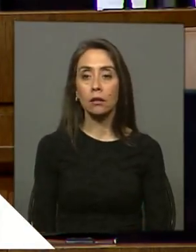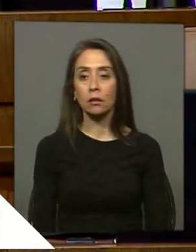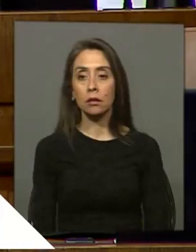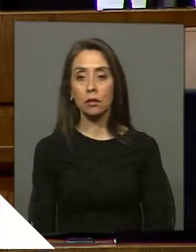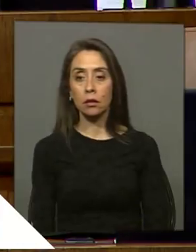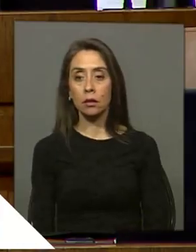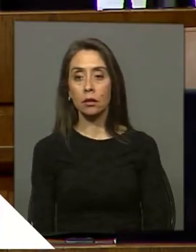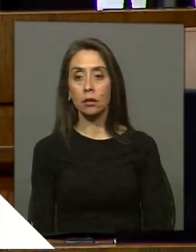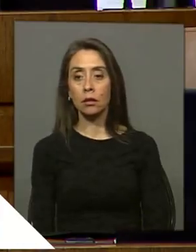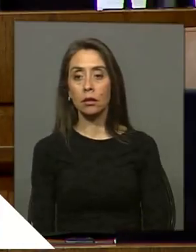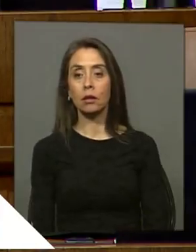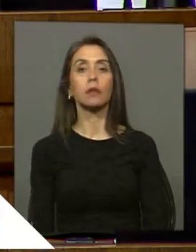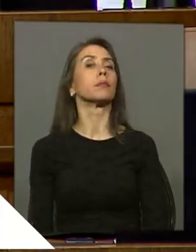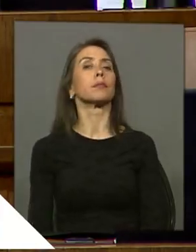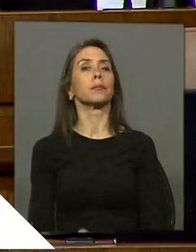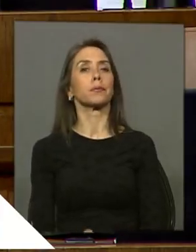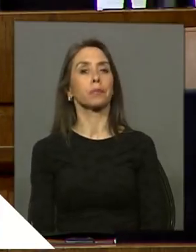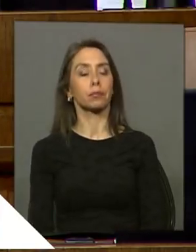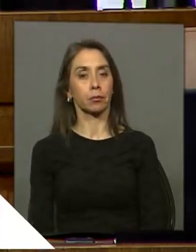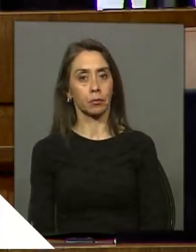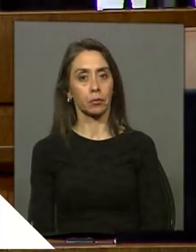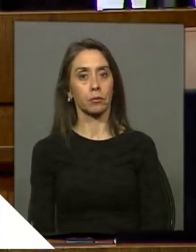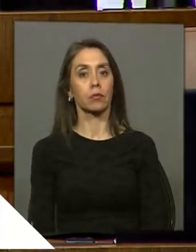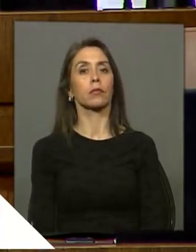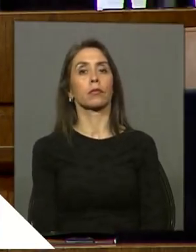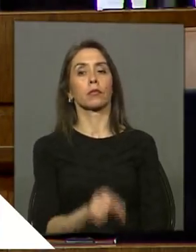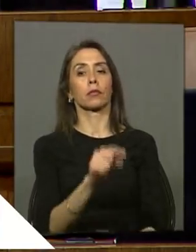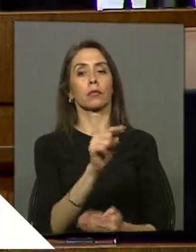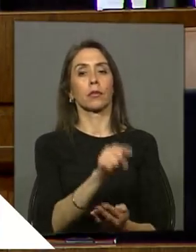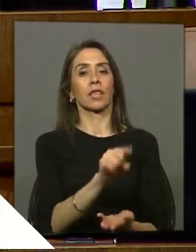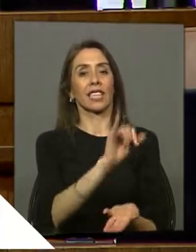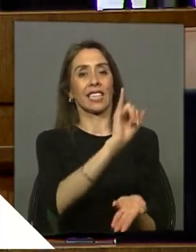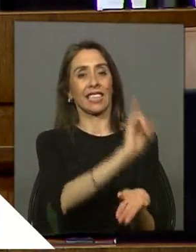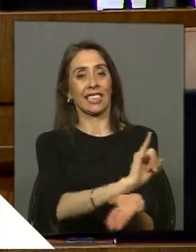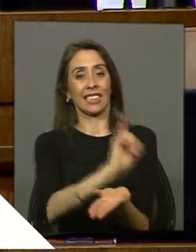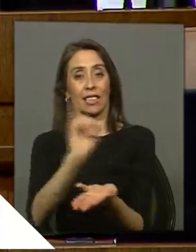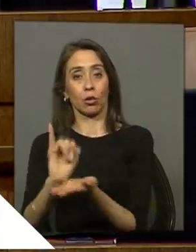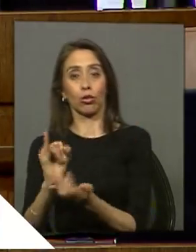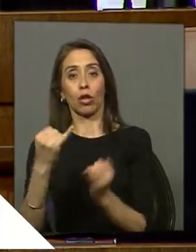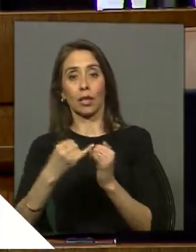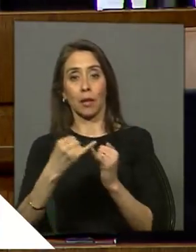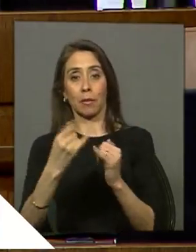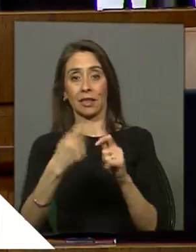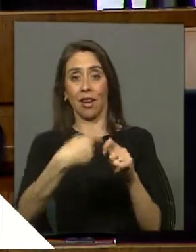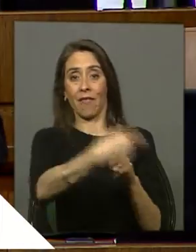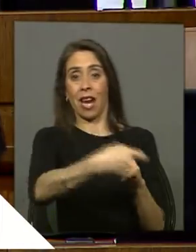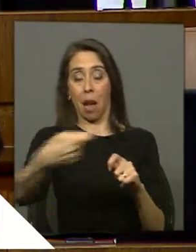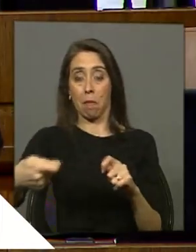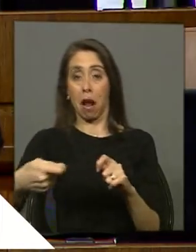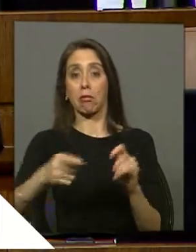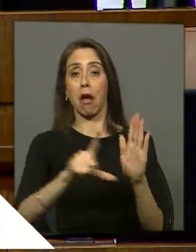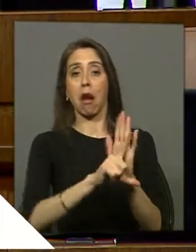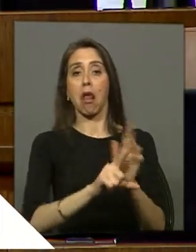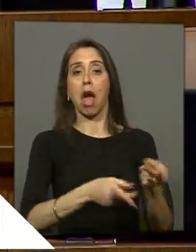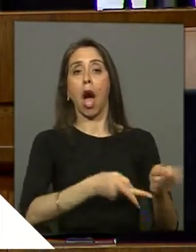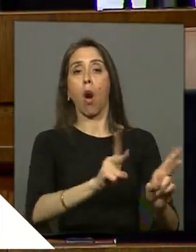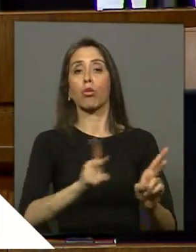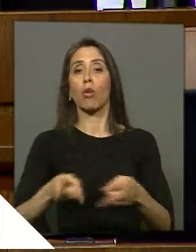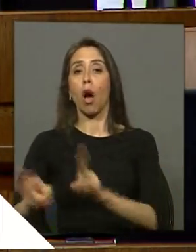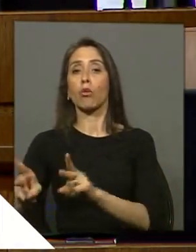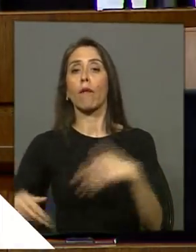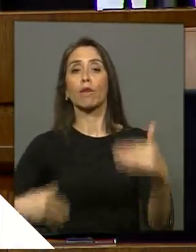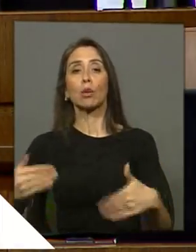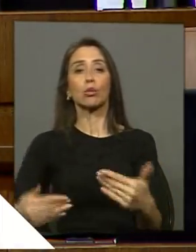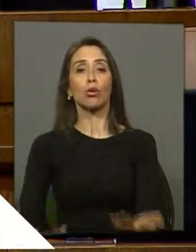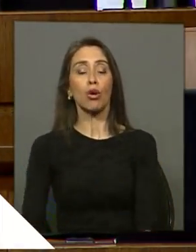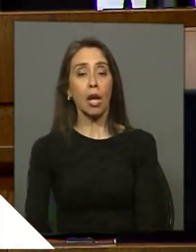hablando de instituciones que estaban legalmente autorizadas yo presidente en esta materia